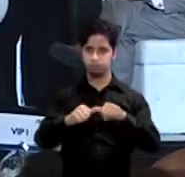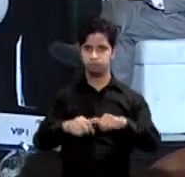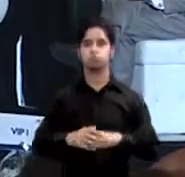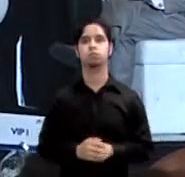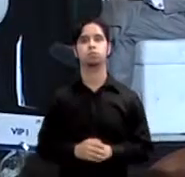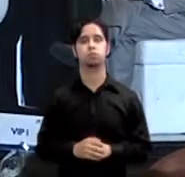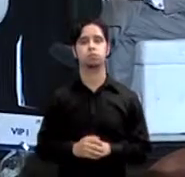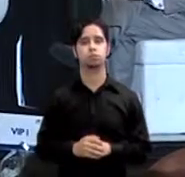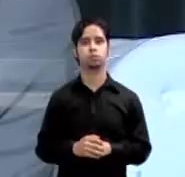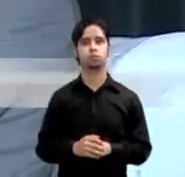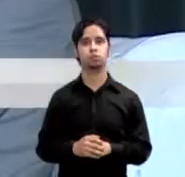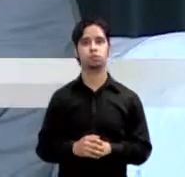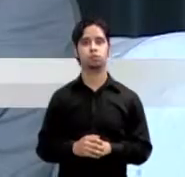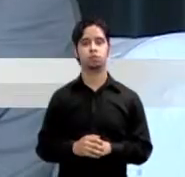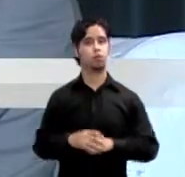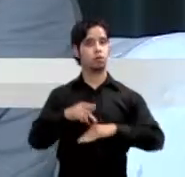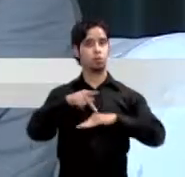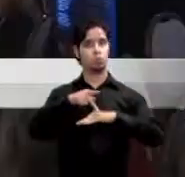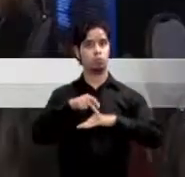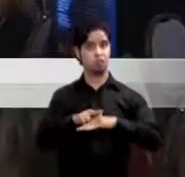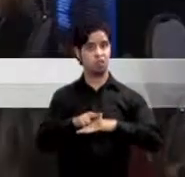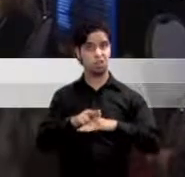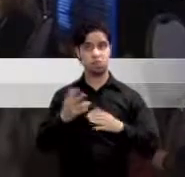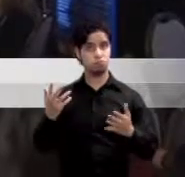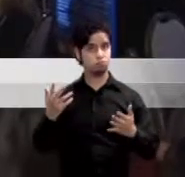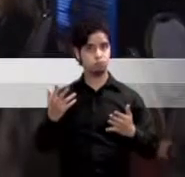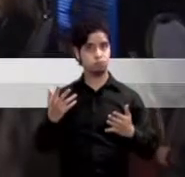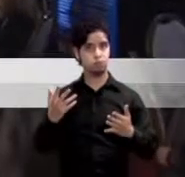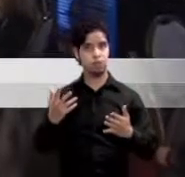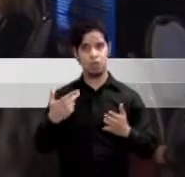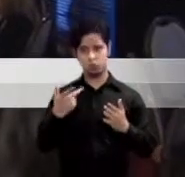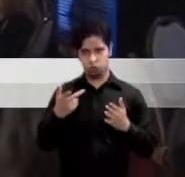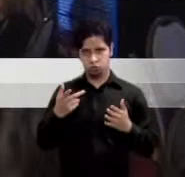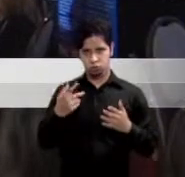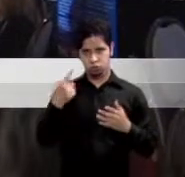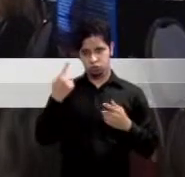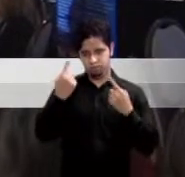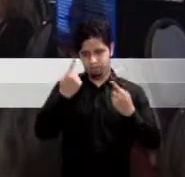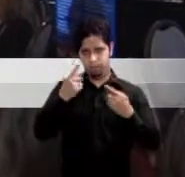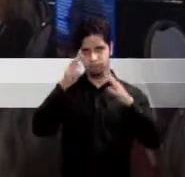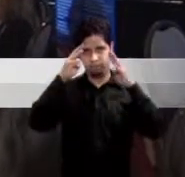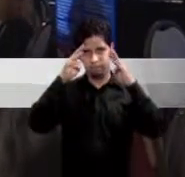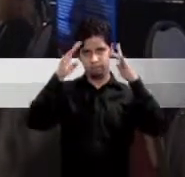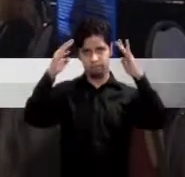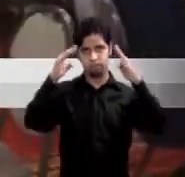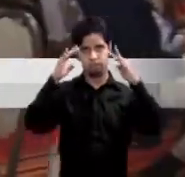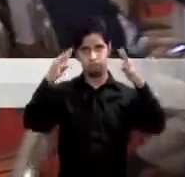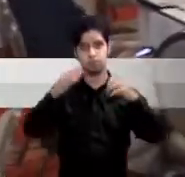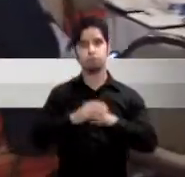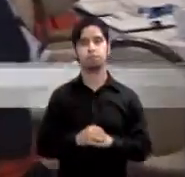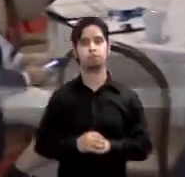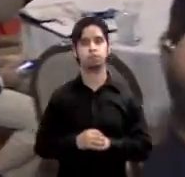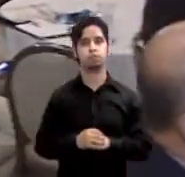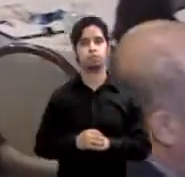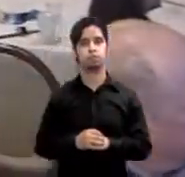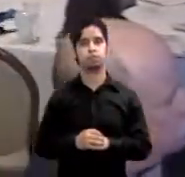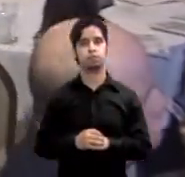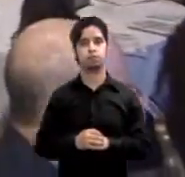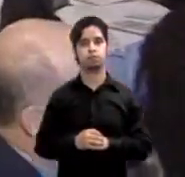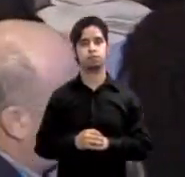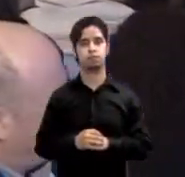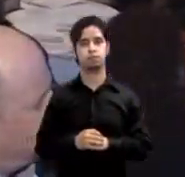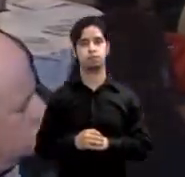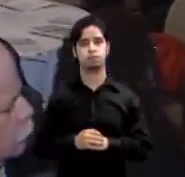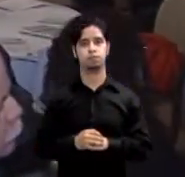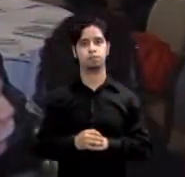mejor herramienta del puertorriqueño es su instinto productor y creatividad. Desde San Juan, Fran Camacho, Noticias